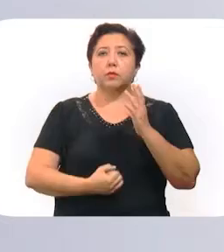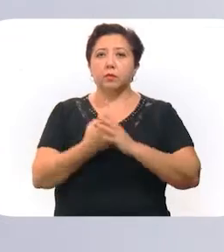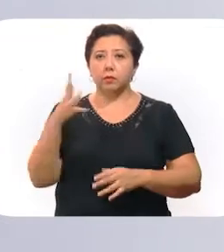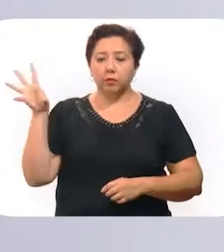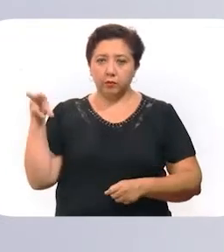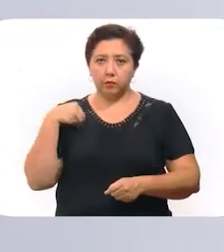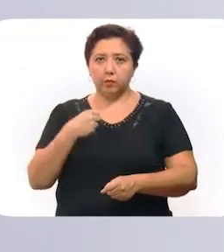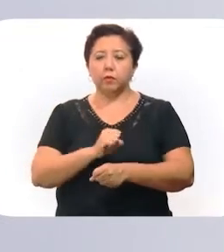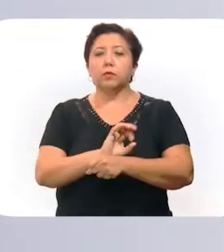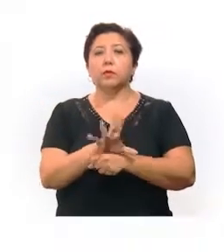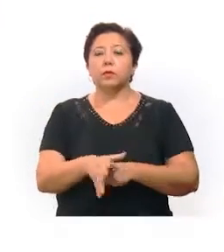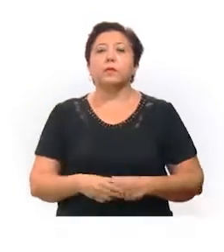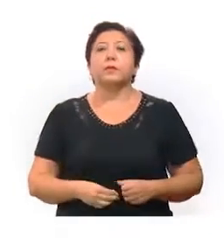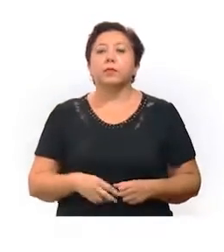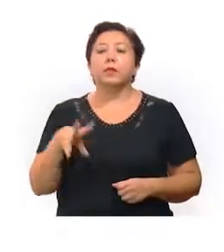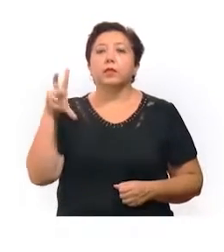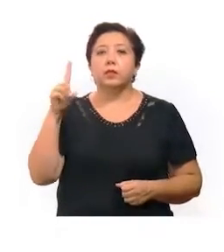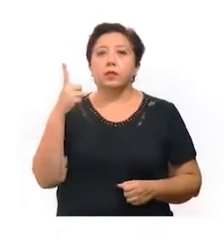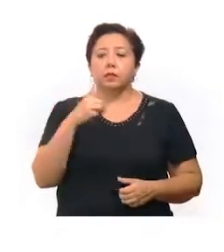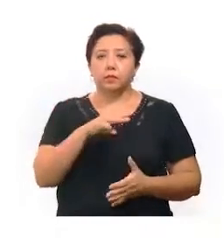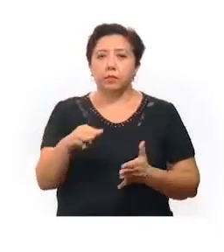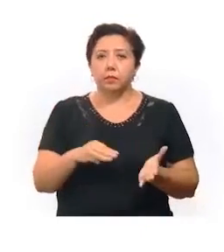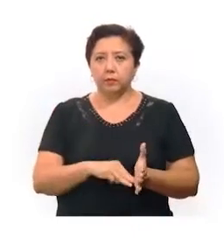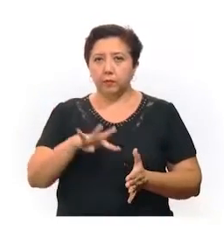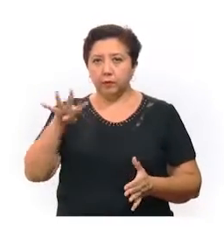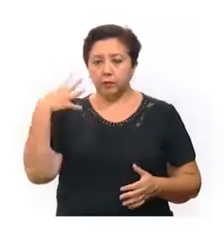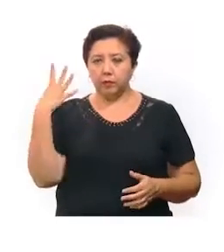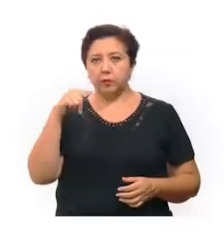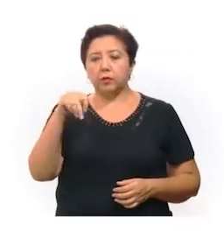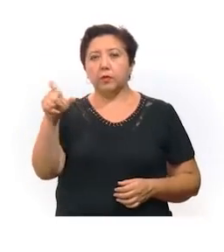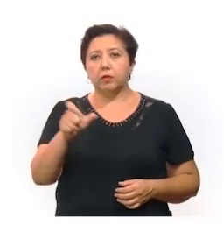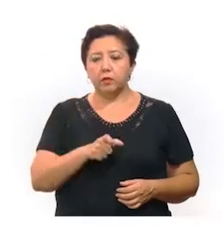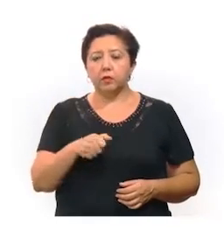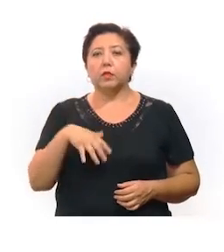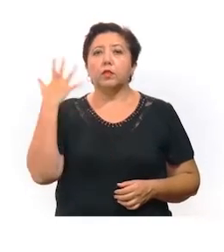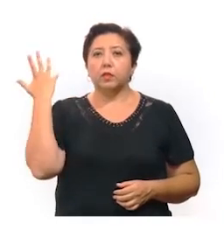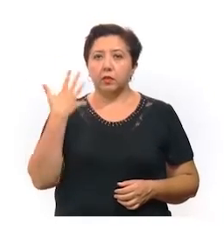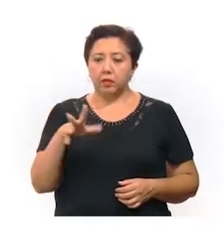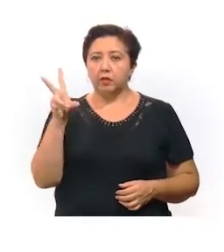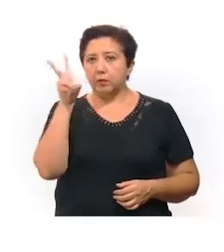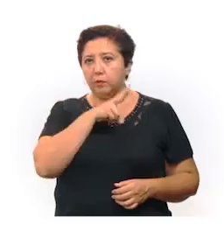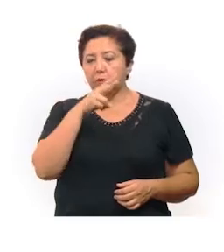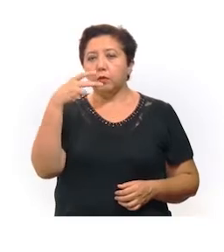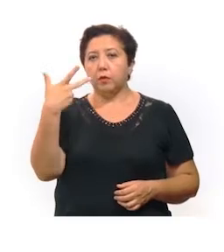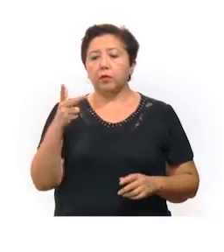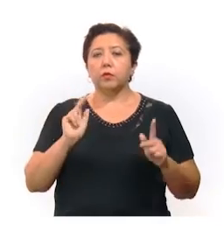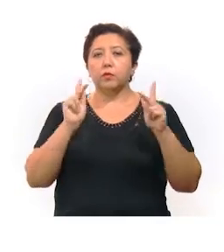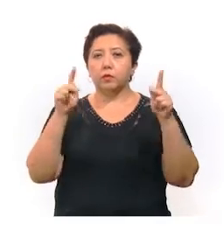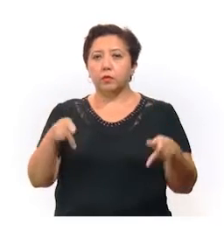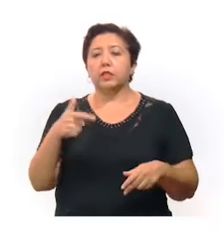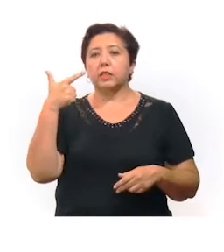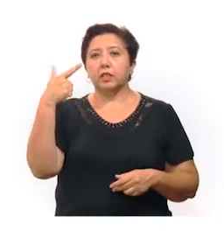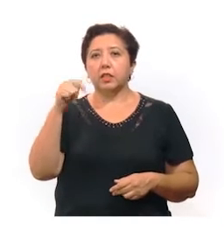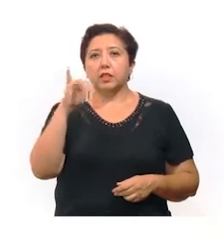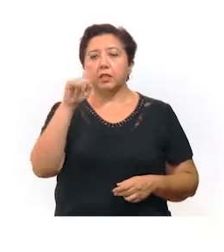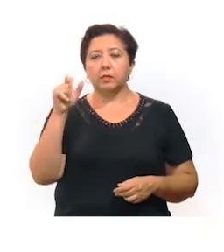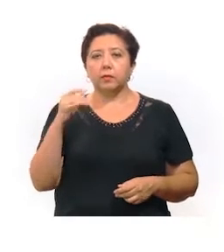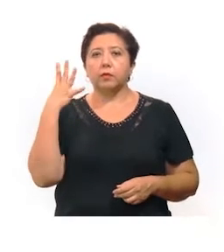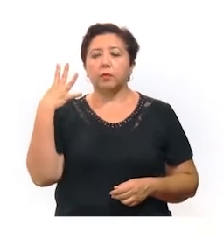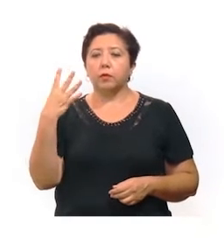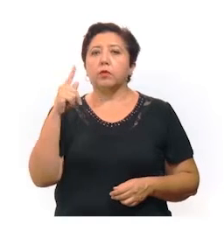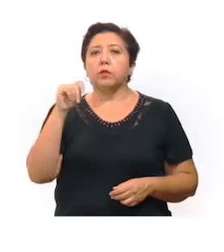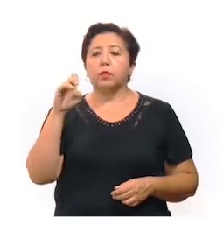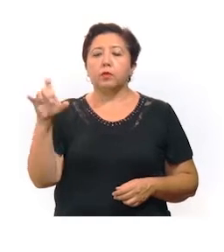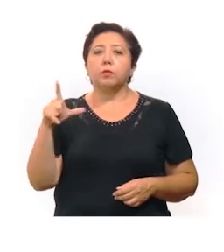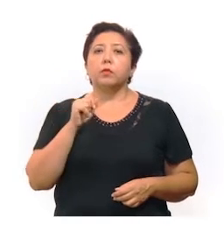nuevos contagios de coronavirus, 31 en Mérida, 14 en Tecach, 10 en Valladolid, 8 en Progreso, 7 en Tizimín, 4 en